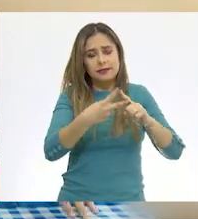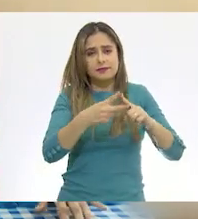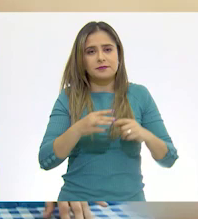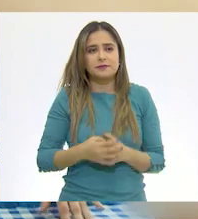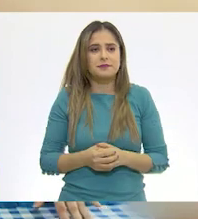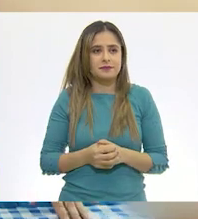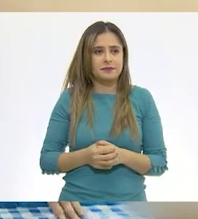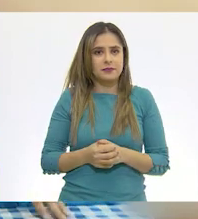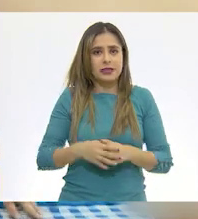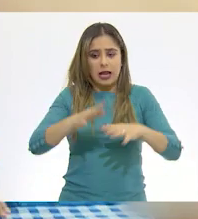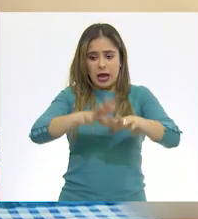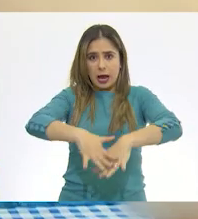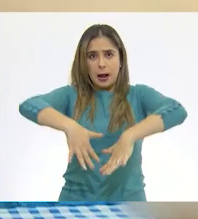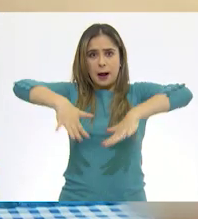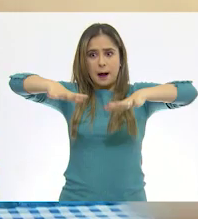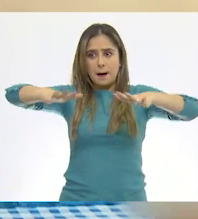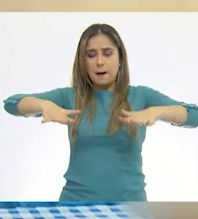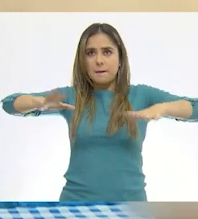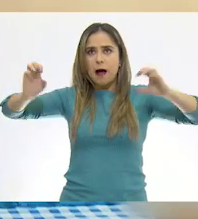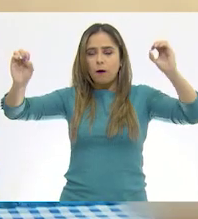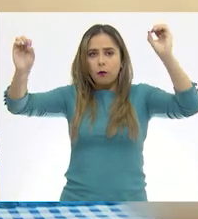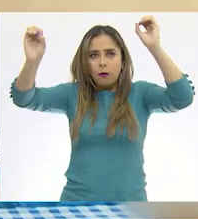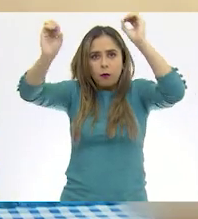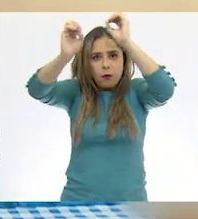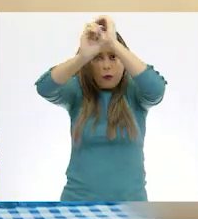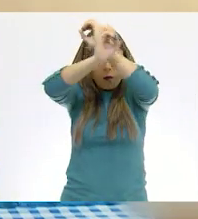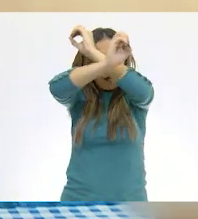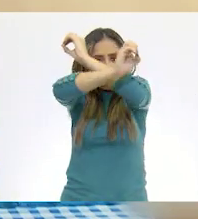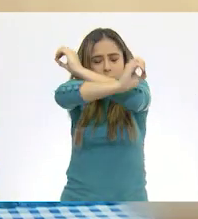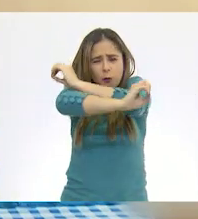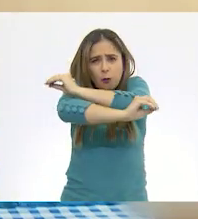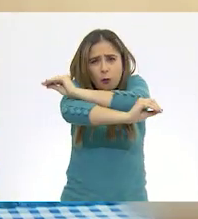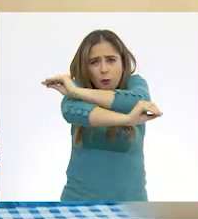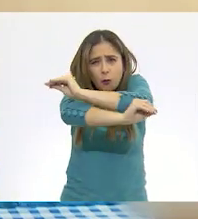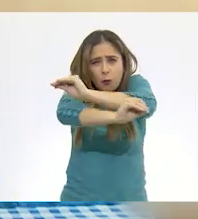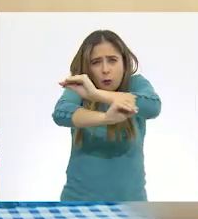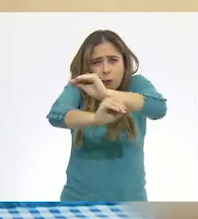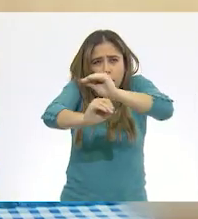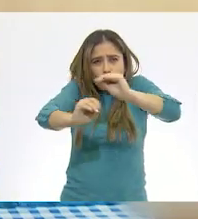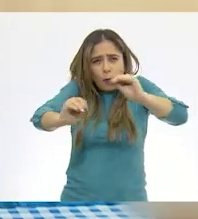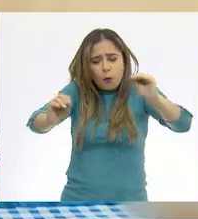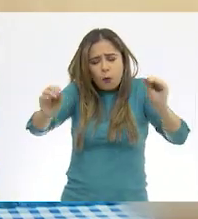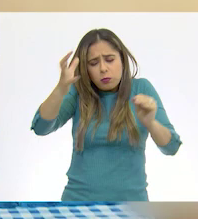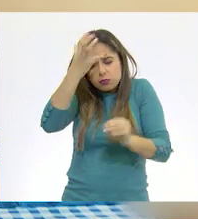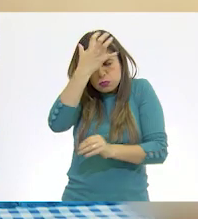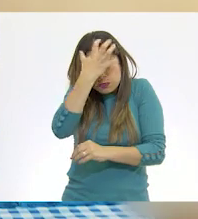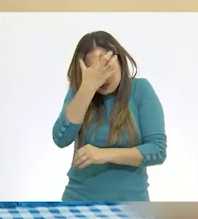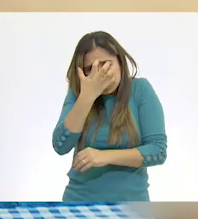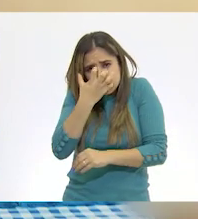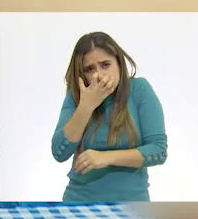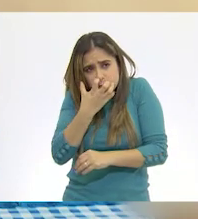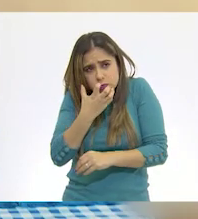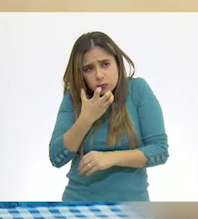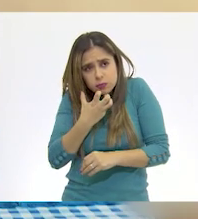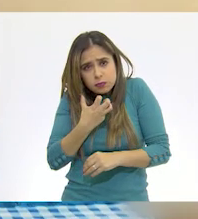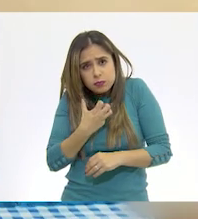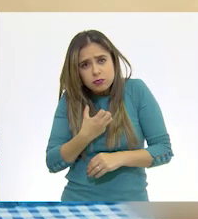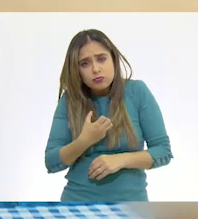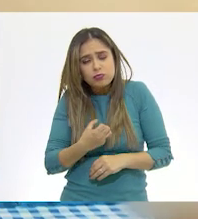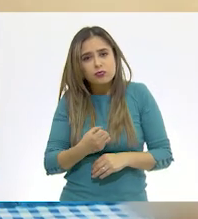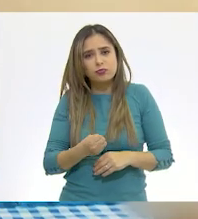Todo negro el mar se puso, de tristeza que le dio. Solo